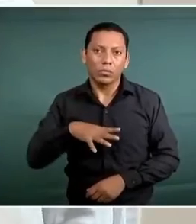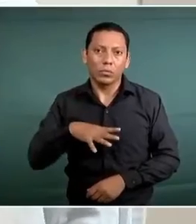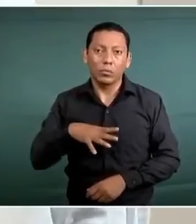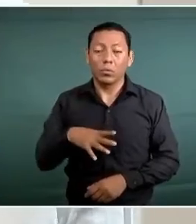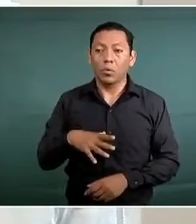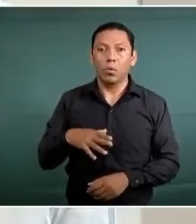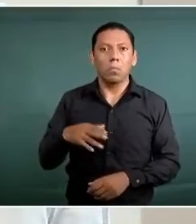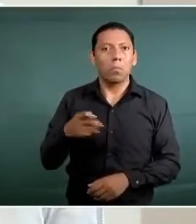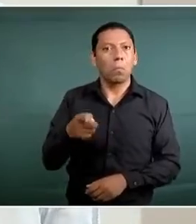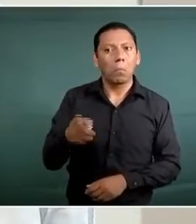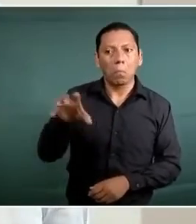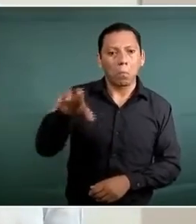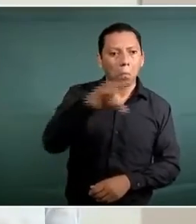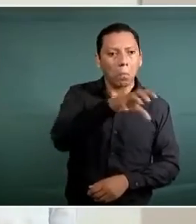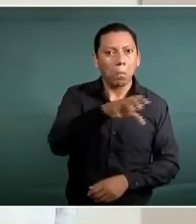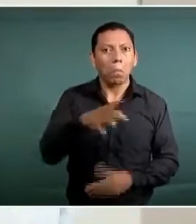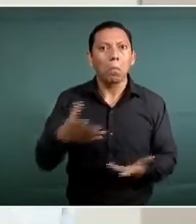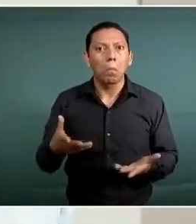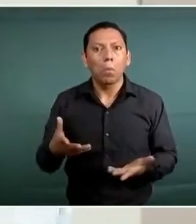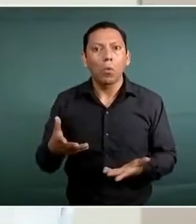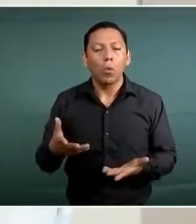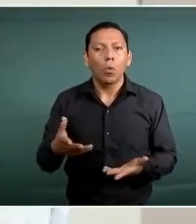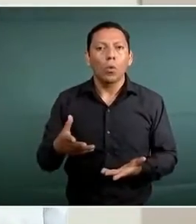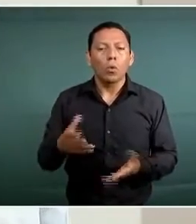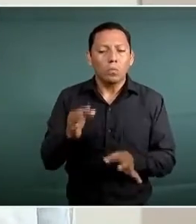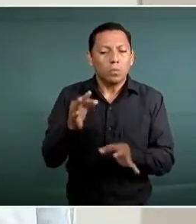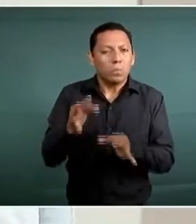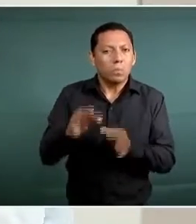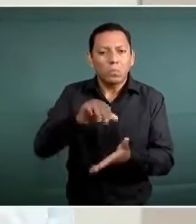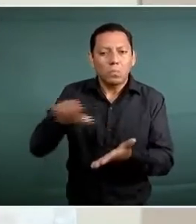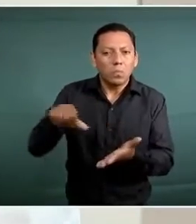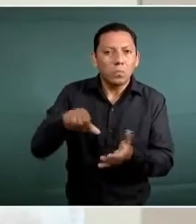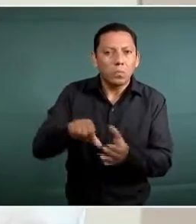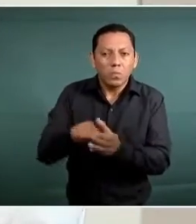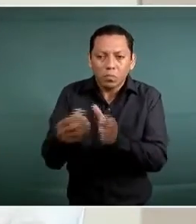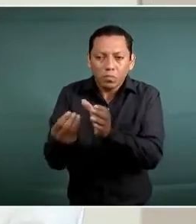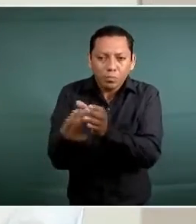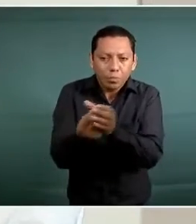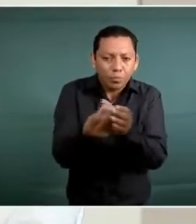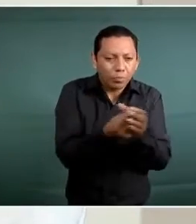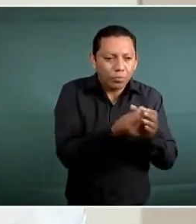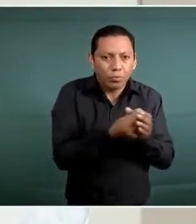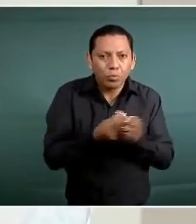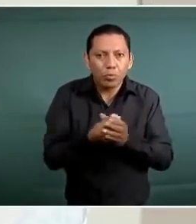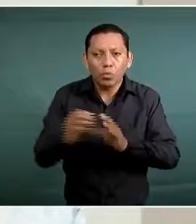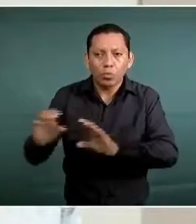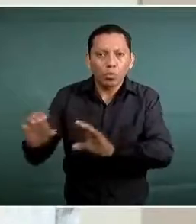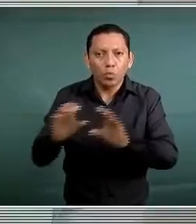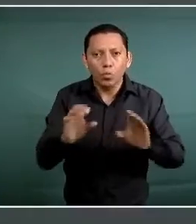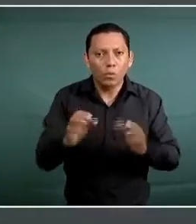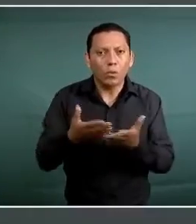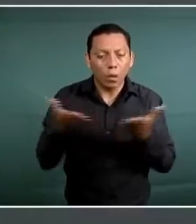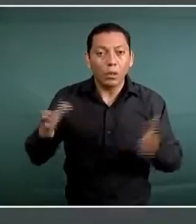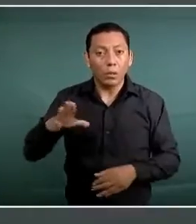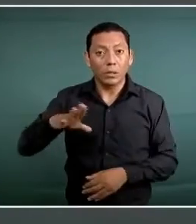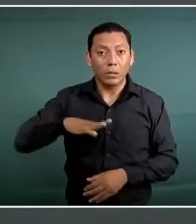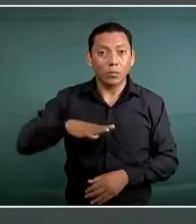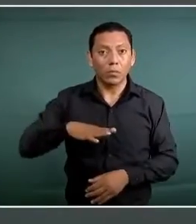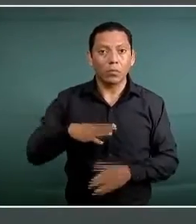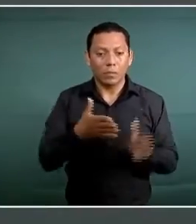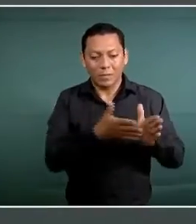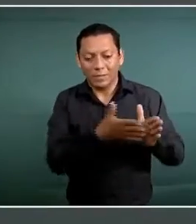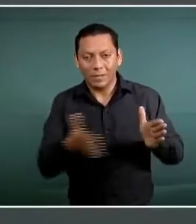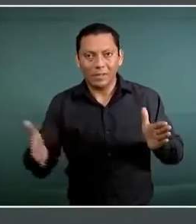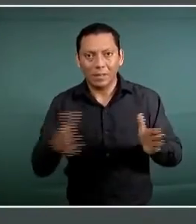se han convertido en centros de aislamiento. Hoy por hoy tenemos, en las últimas